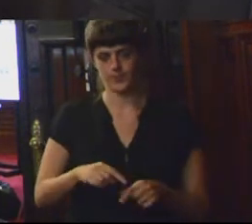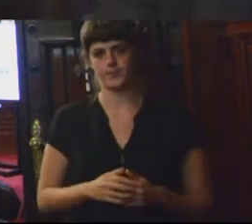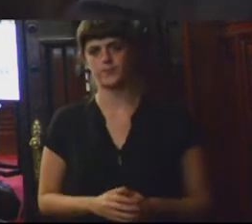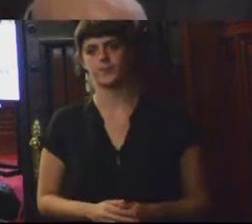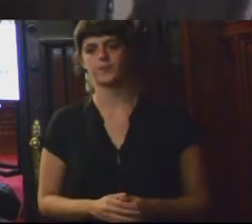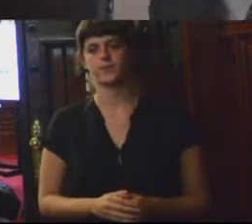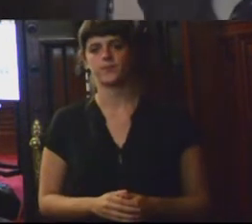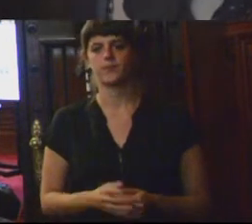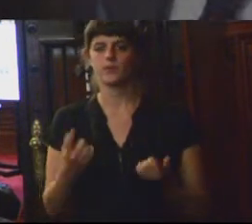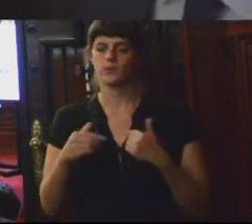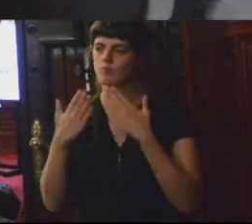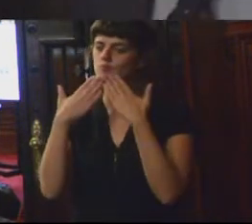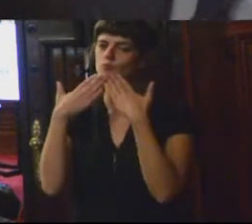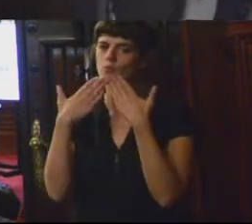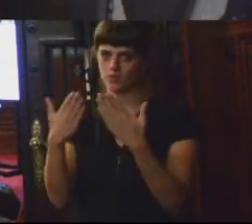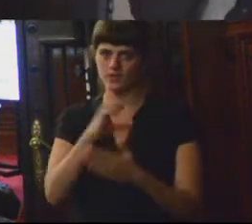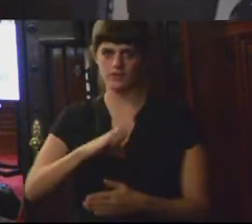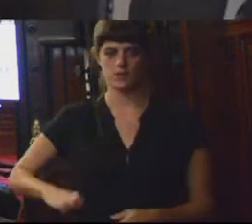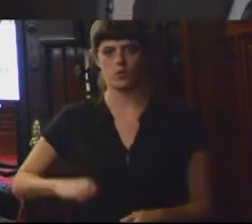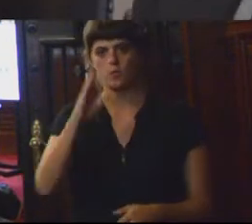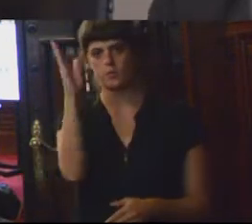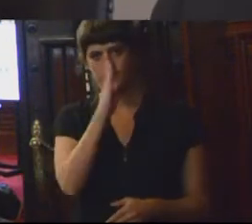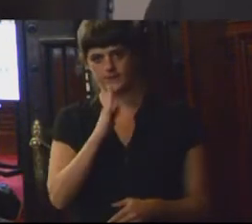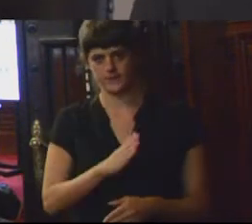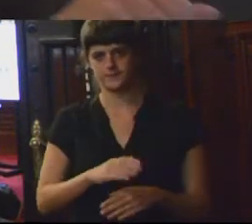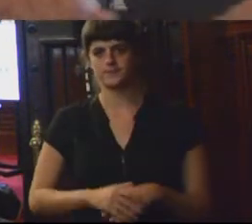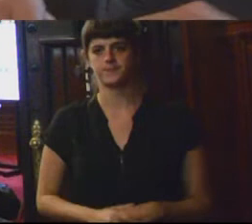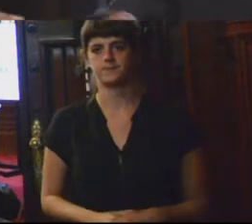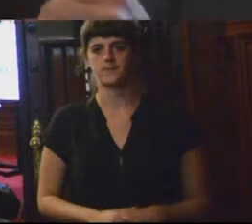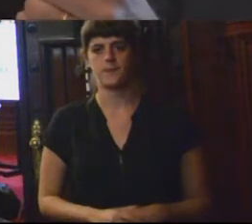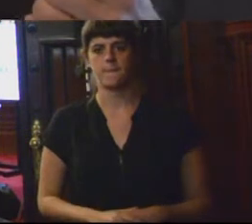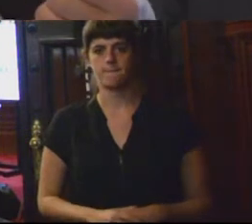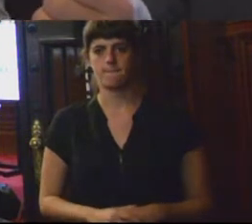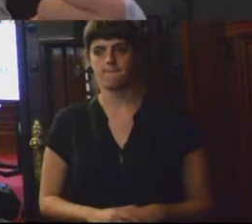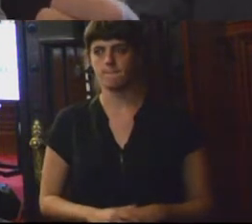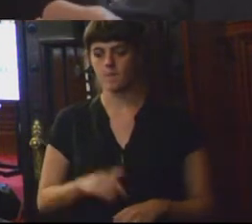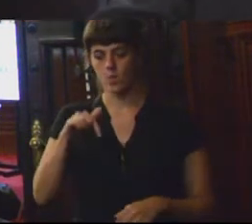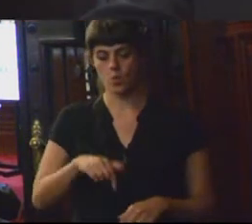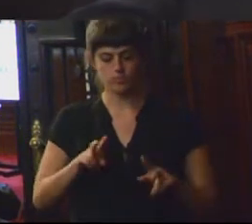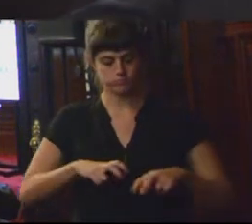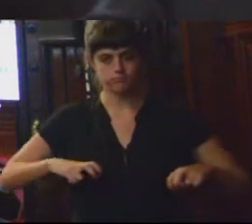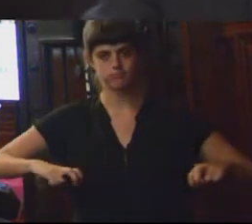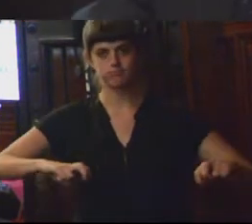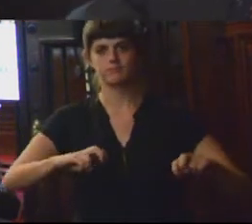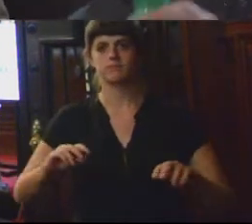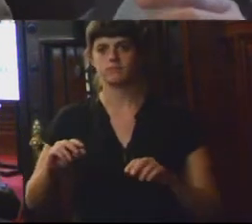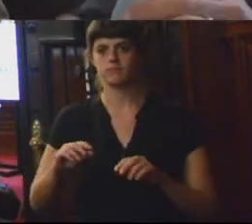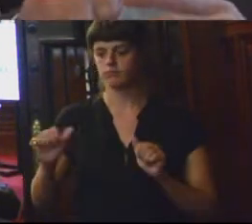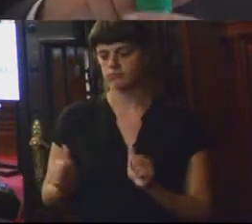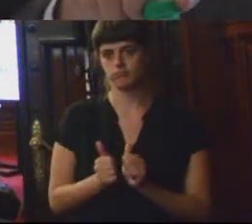que agradecemos muchísimo. En nuestra mesa nos acompaña